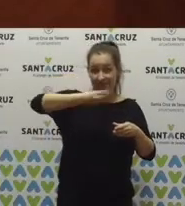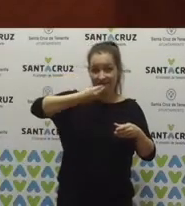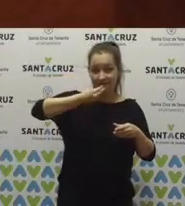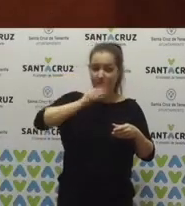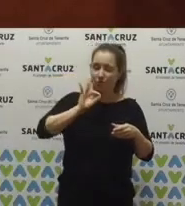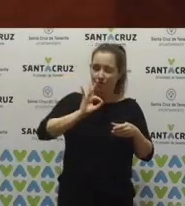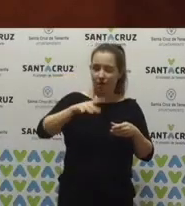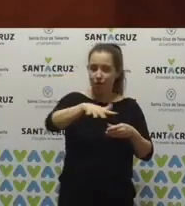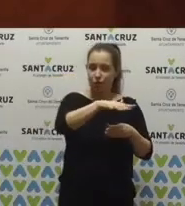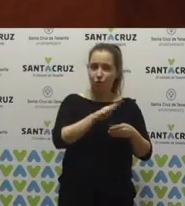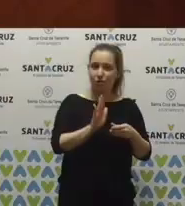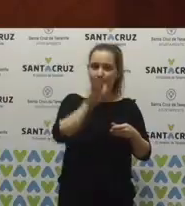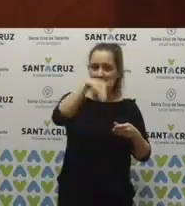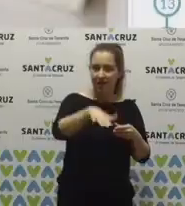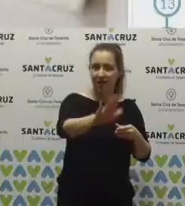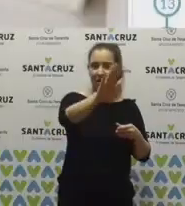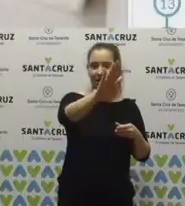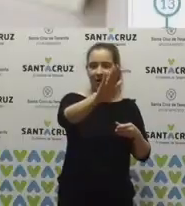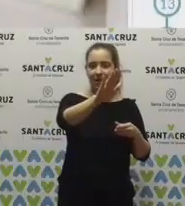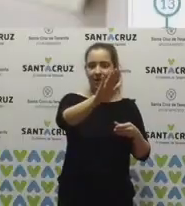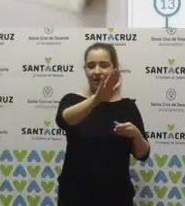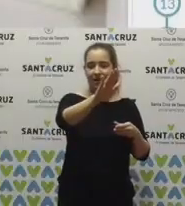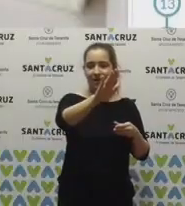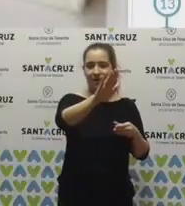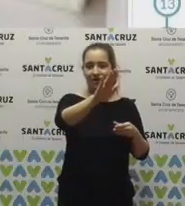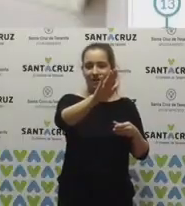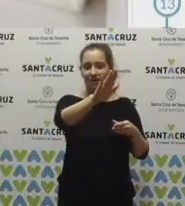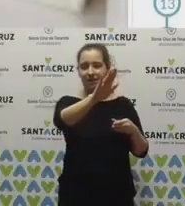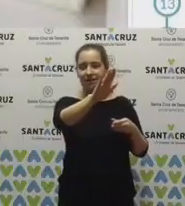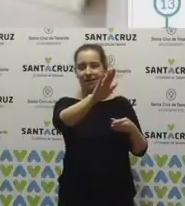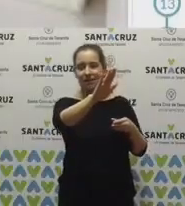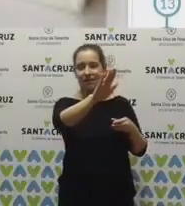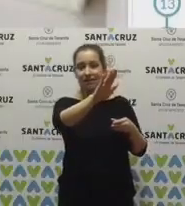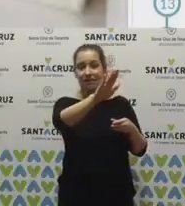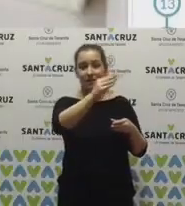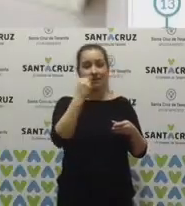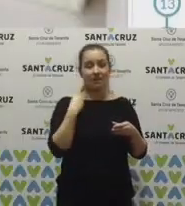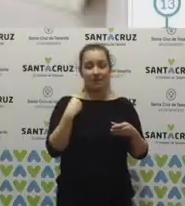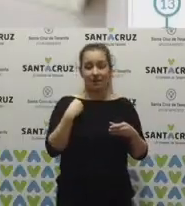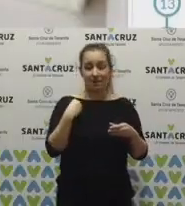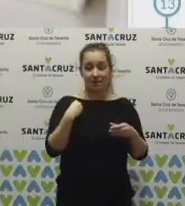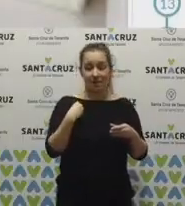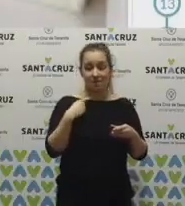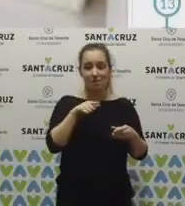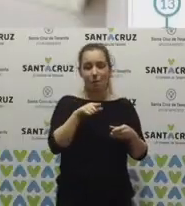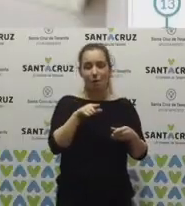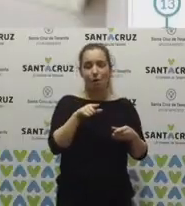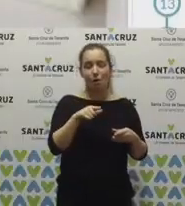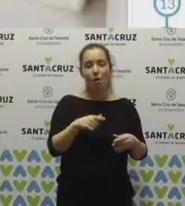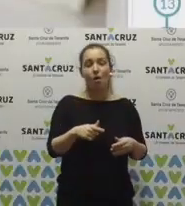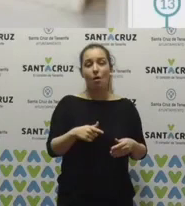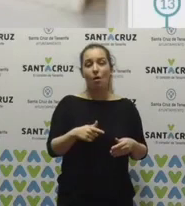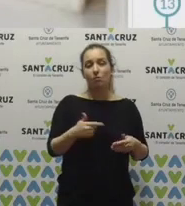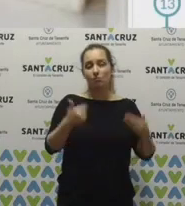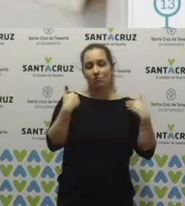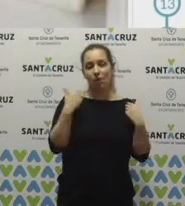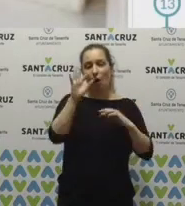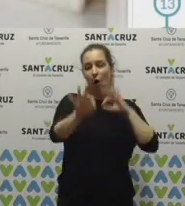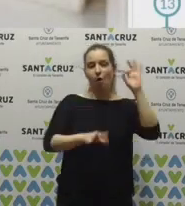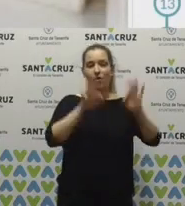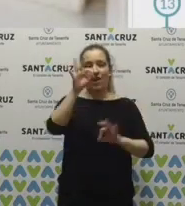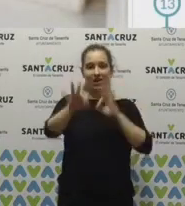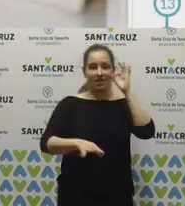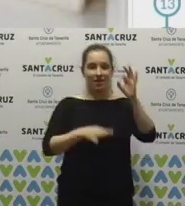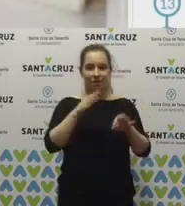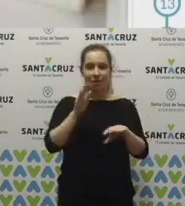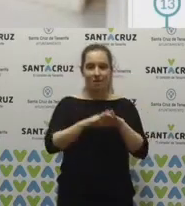banco tele del banco tener perdón disponer 1 organiza ciudad la sociedad de reparto de alimentos en